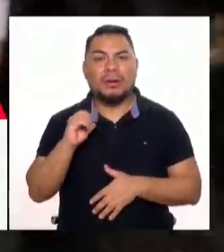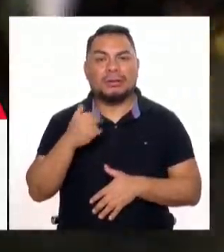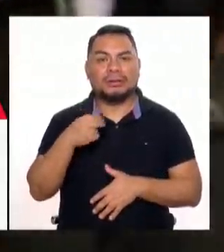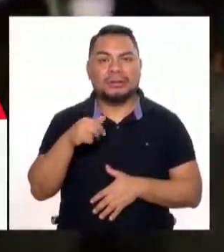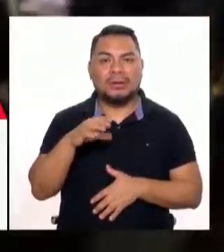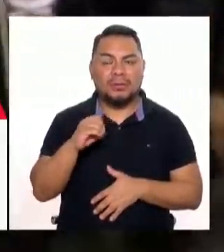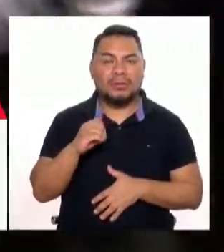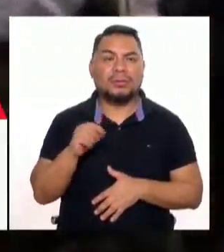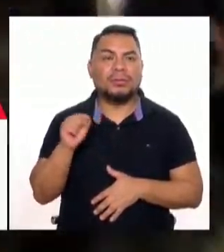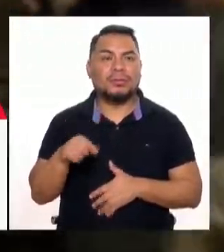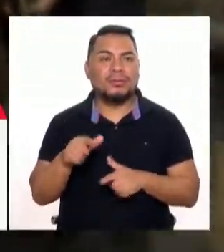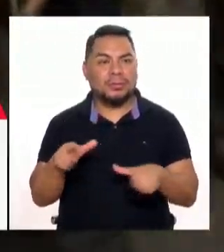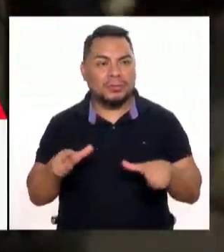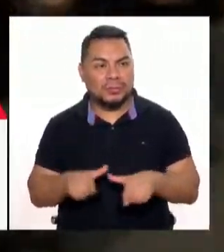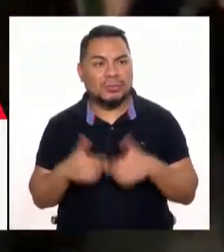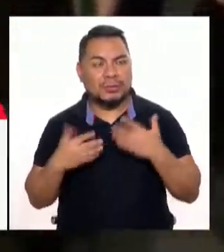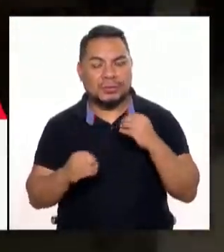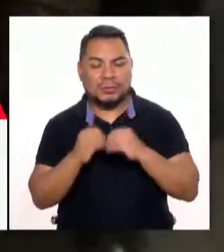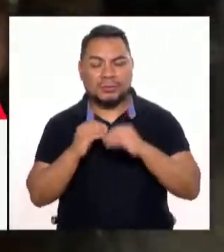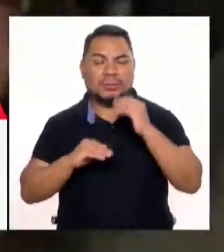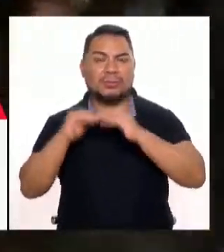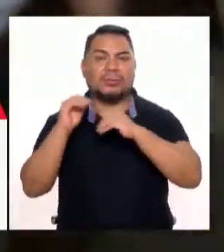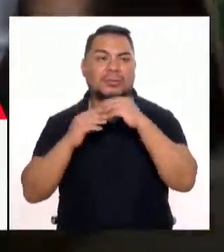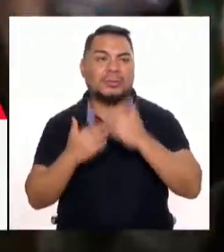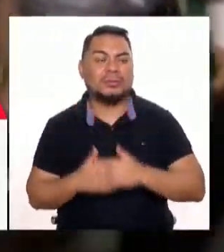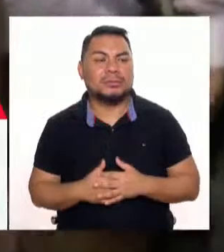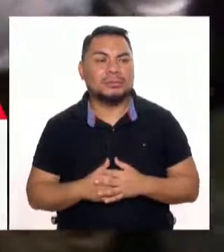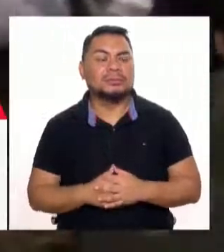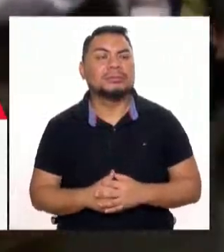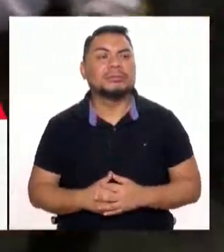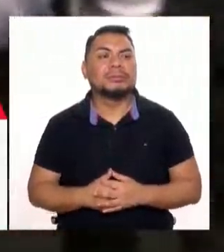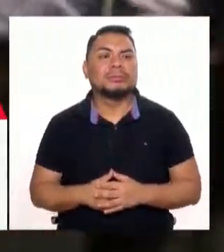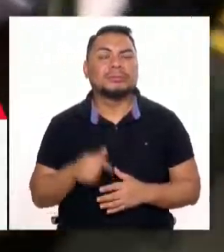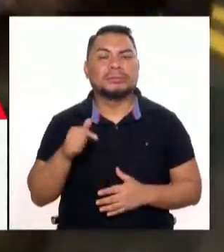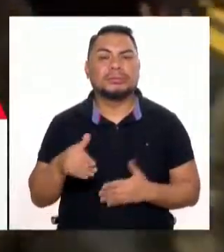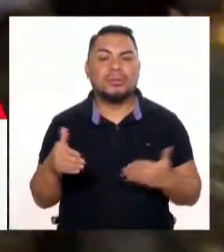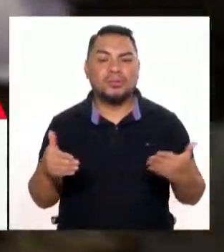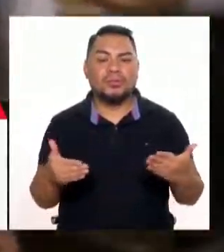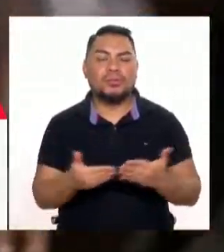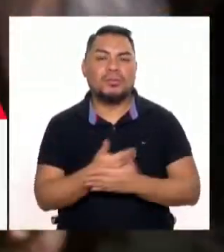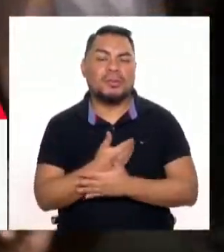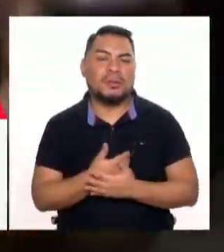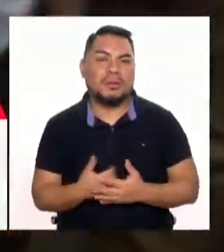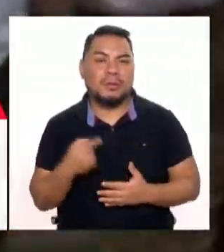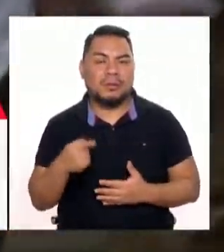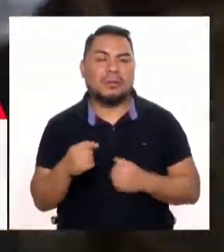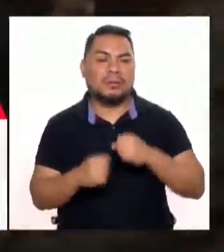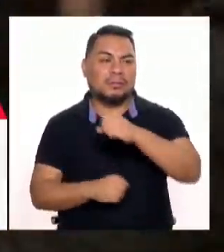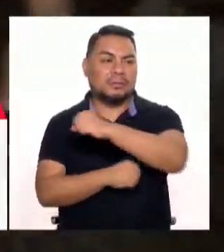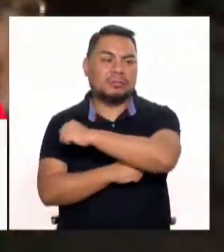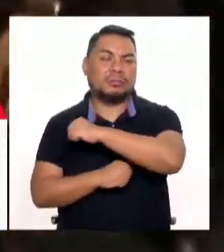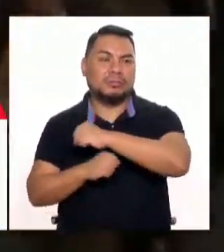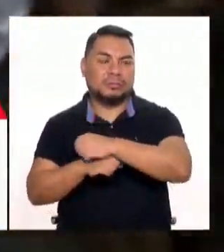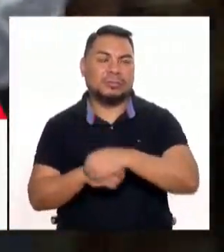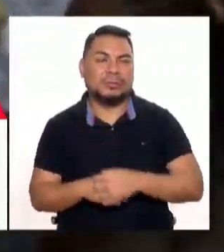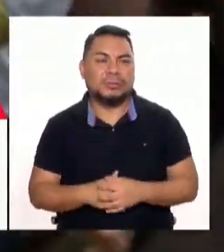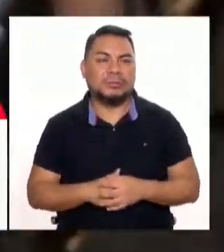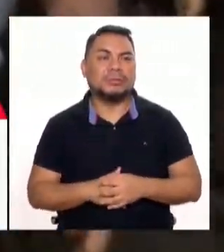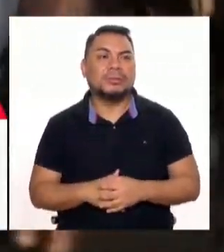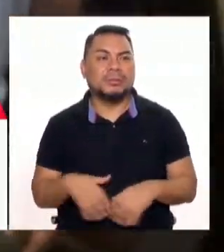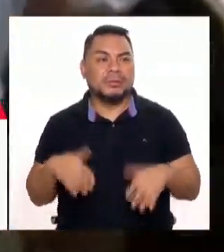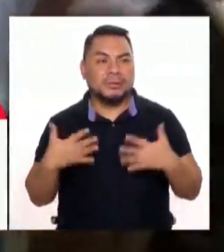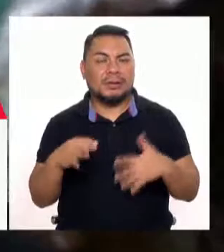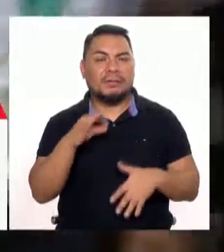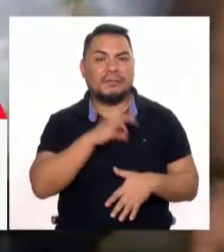lugar donde ha sido construido este moderno puente que